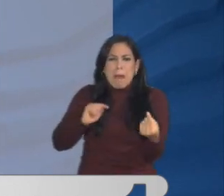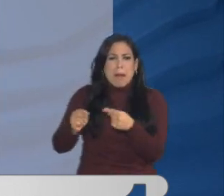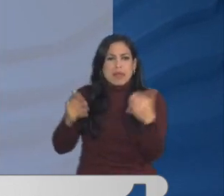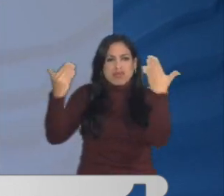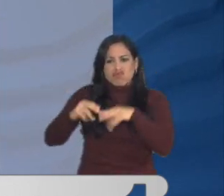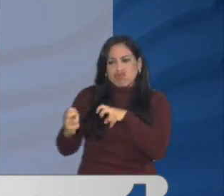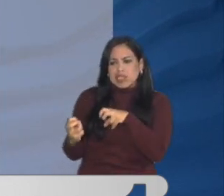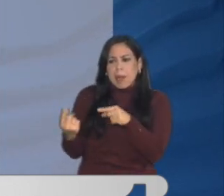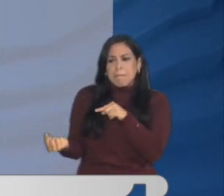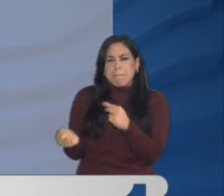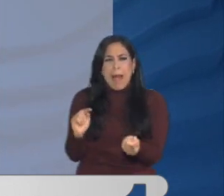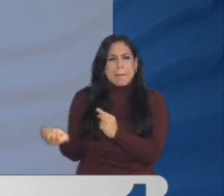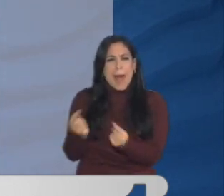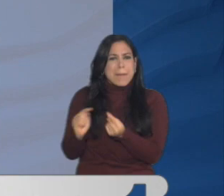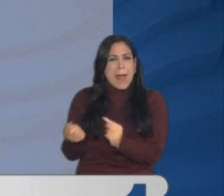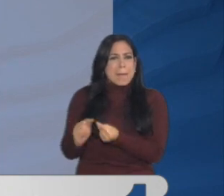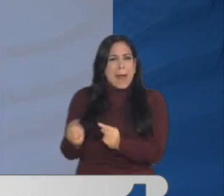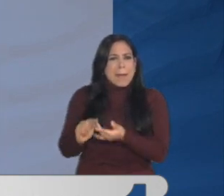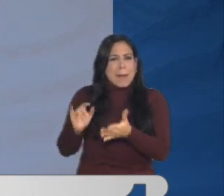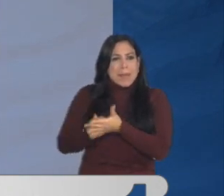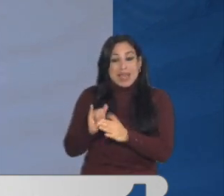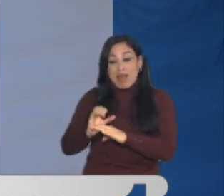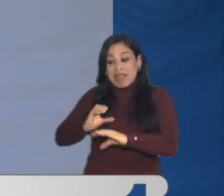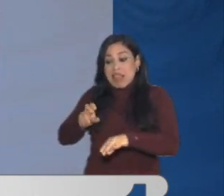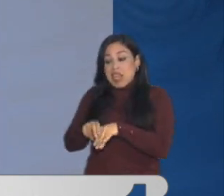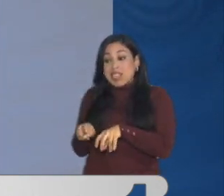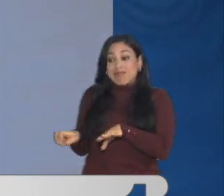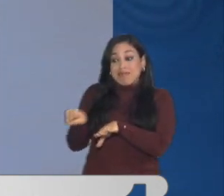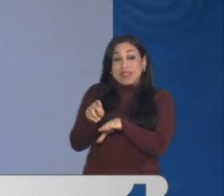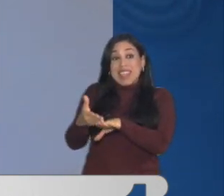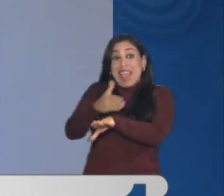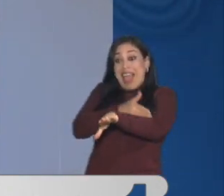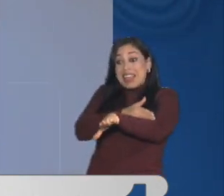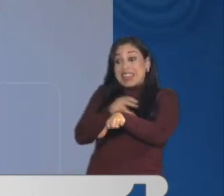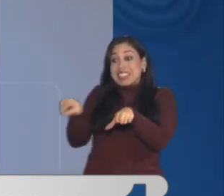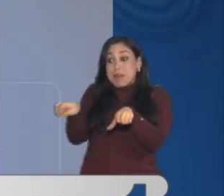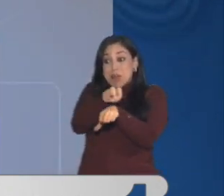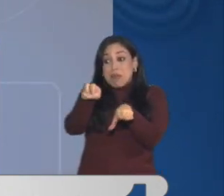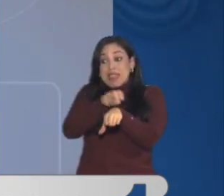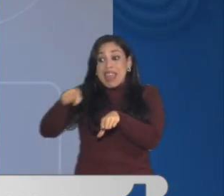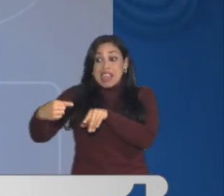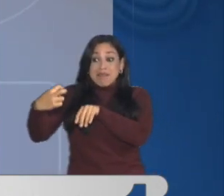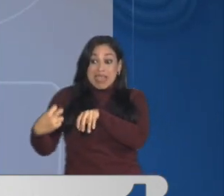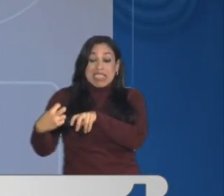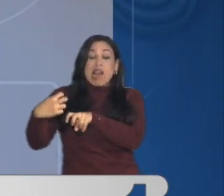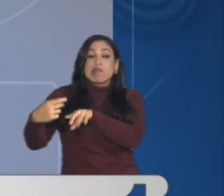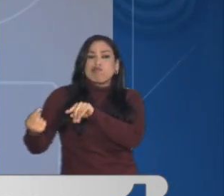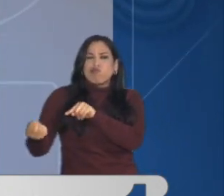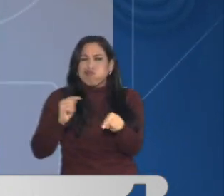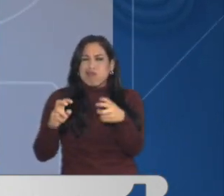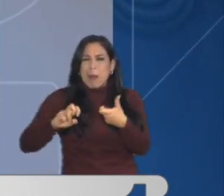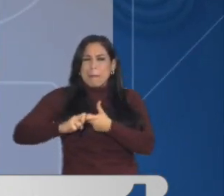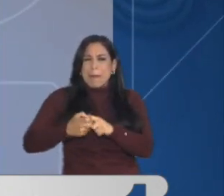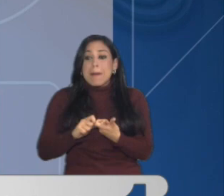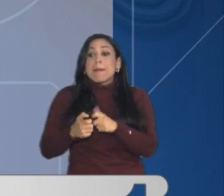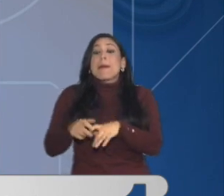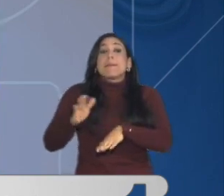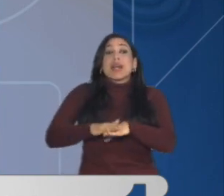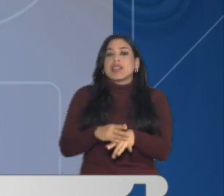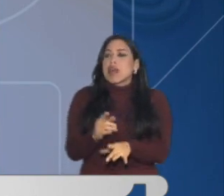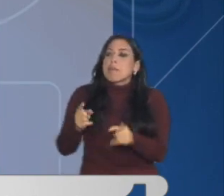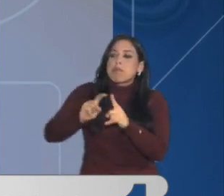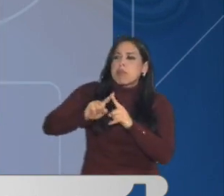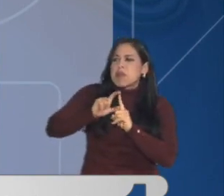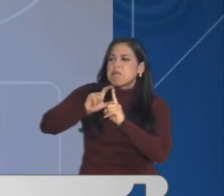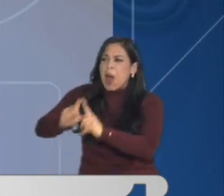discusión desde la estación antes de ingresar al bus. Las mujeres se fueron a las